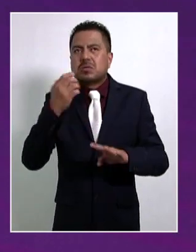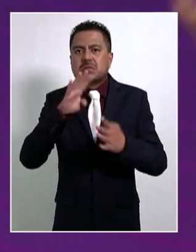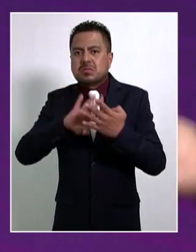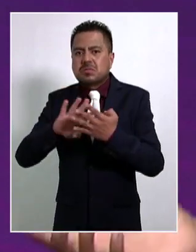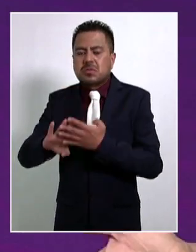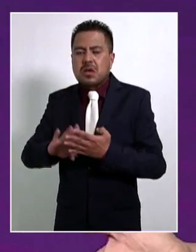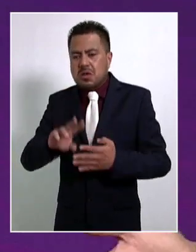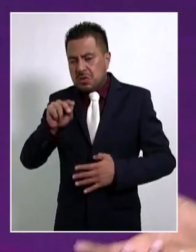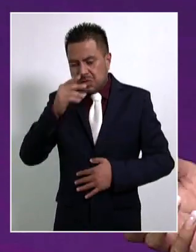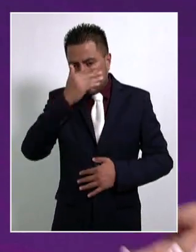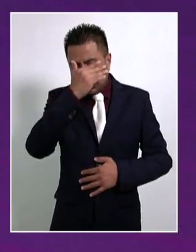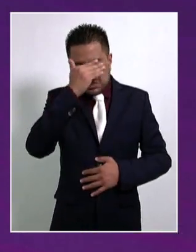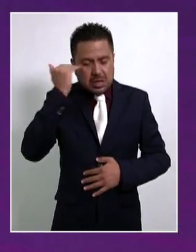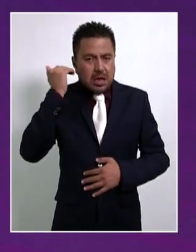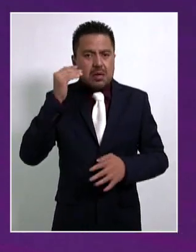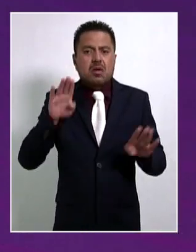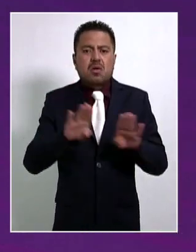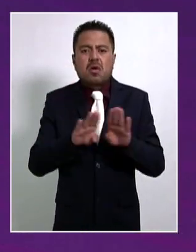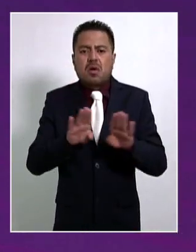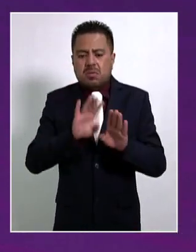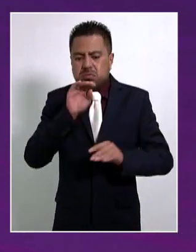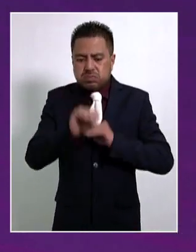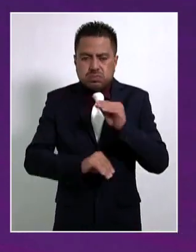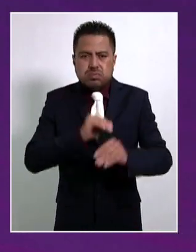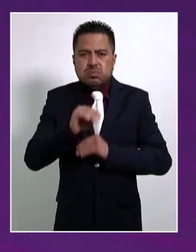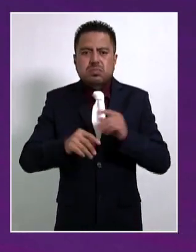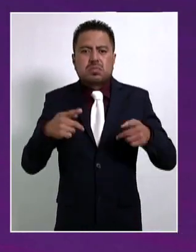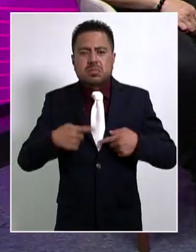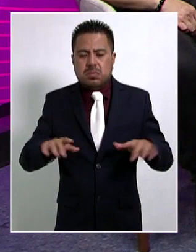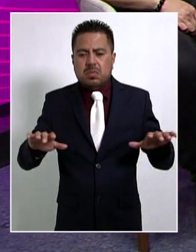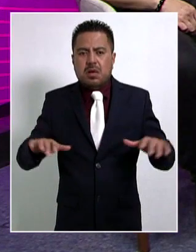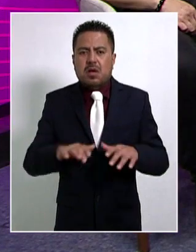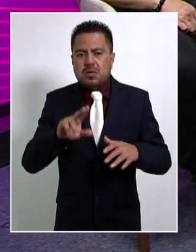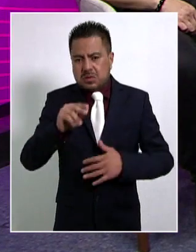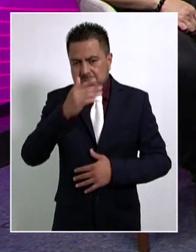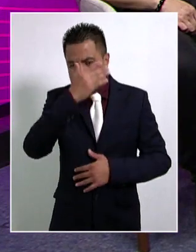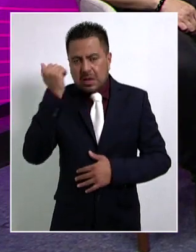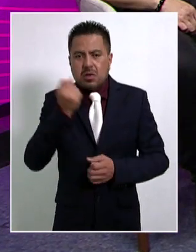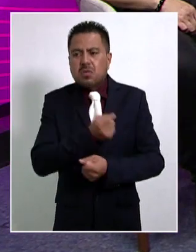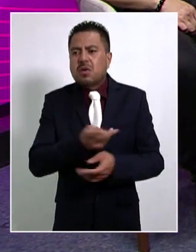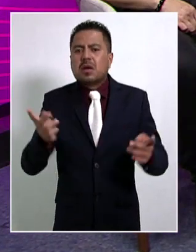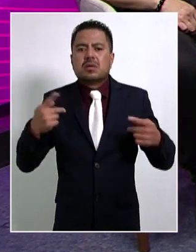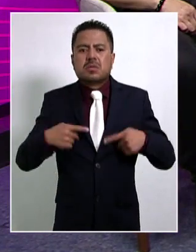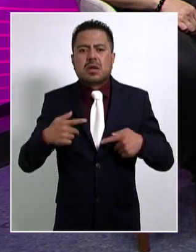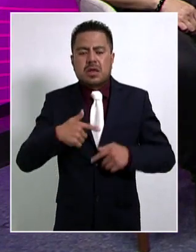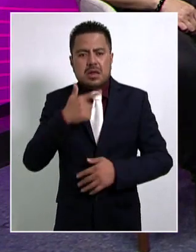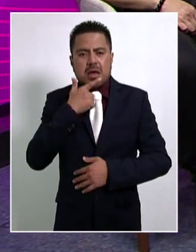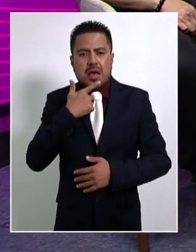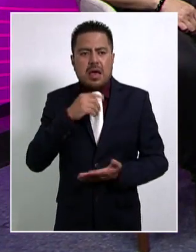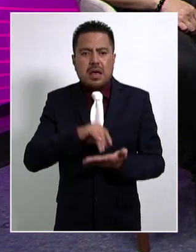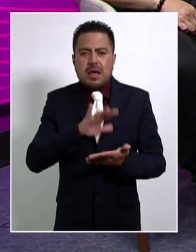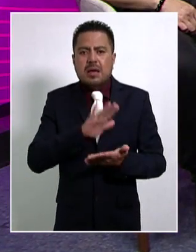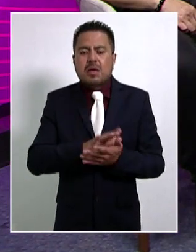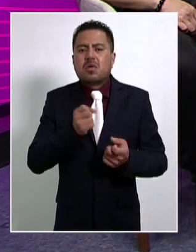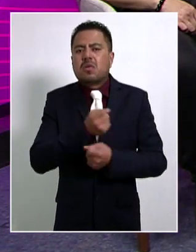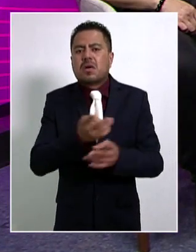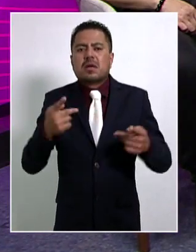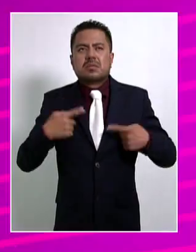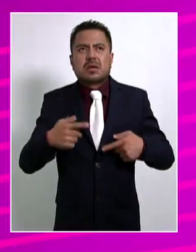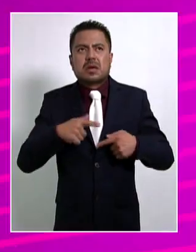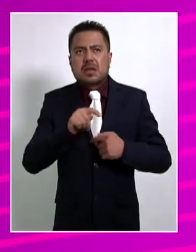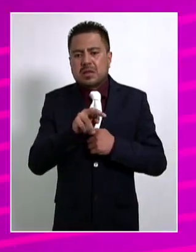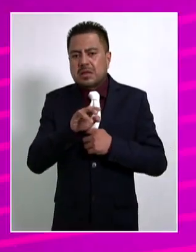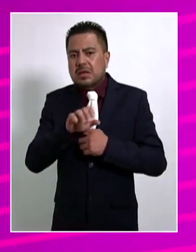no saben ni siquiera cómo está conformada la población. No saben cuántas personas lesbianas tienen o cuántas personas